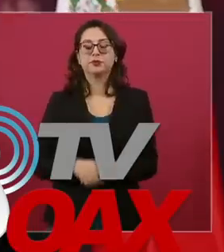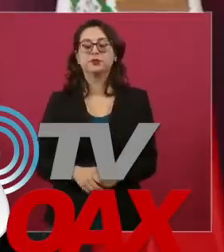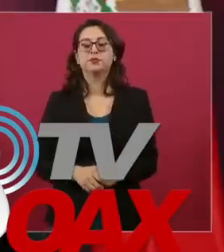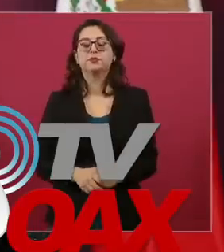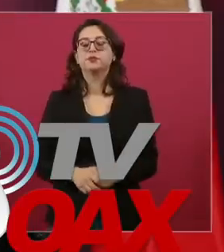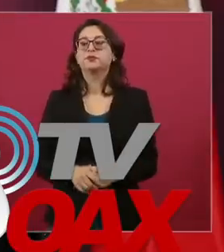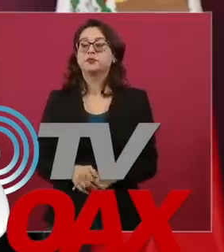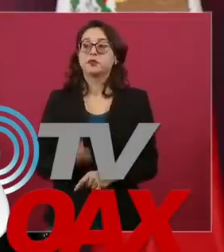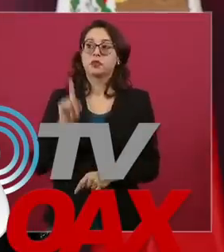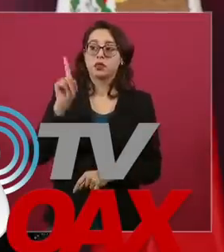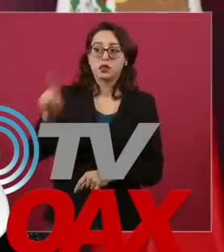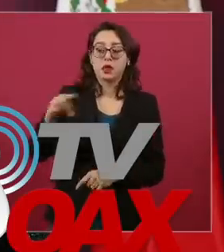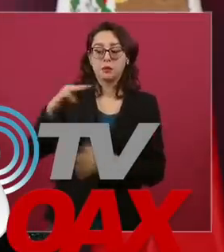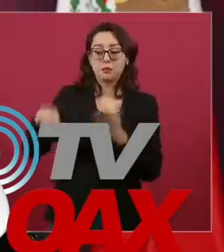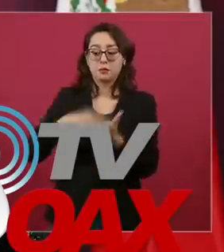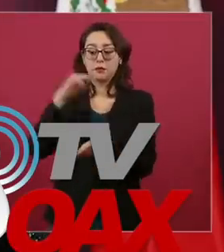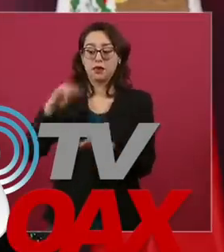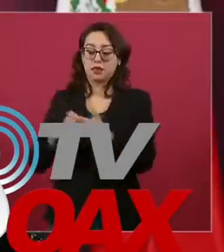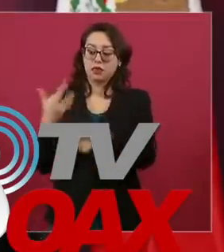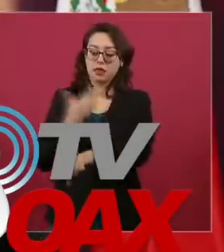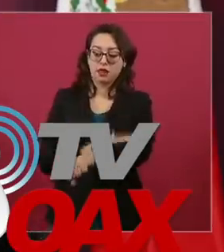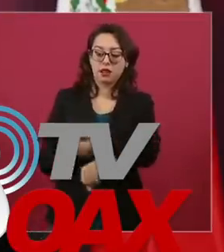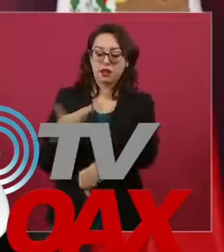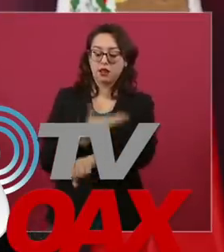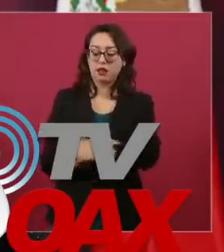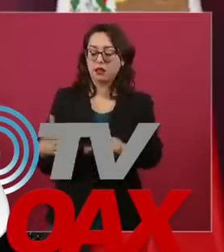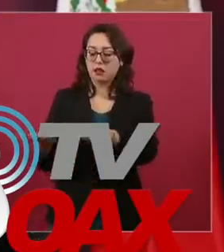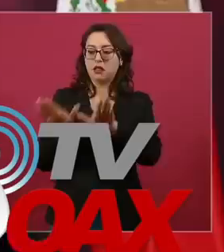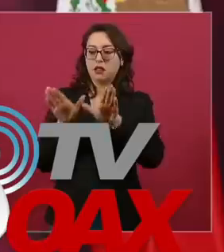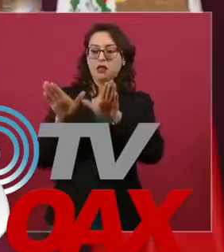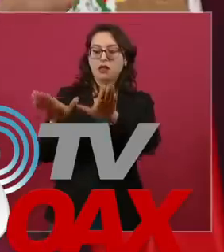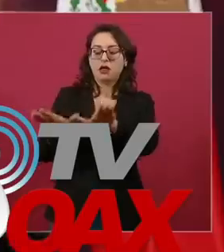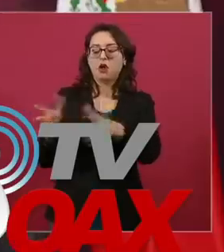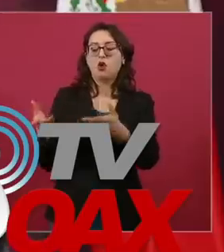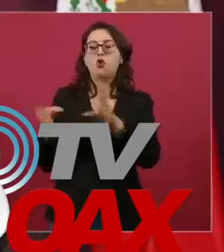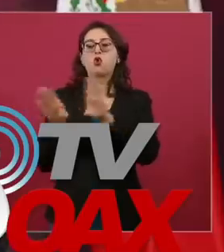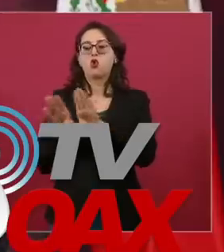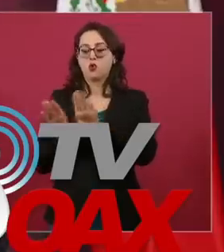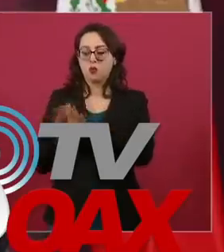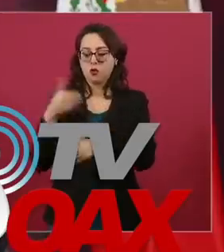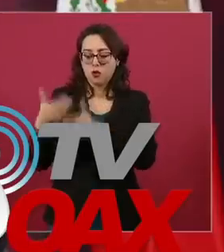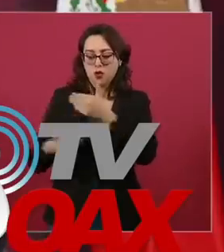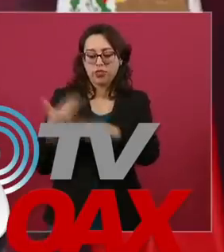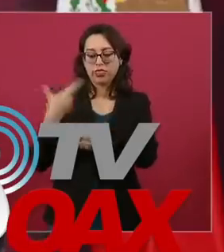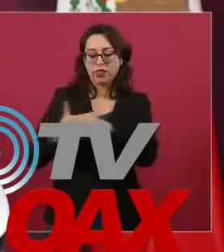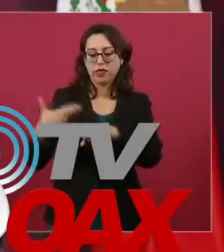Va a estar también el secretario de Comunicaciones y va a estar la secretaria de Gobernación, y ahí vamos a saber.